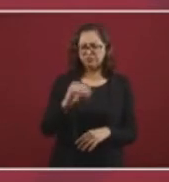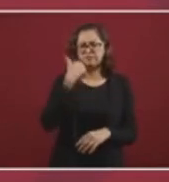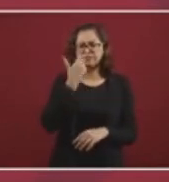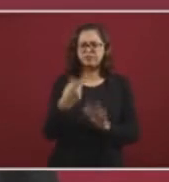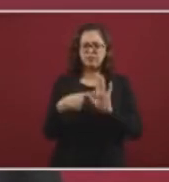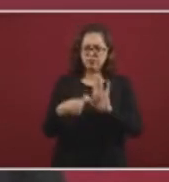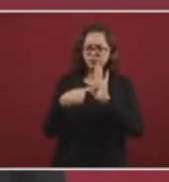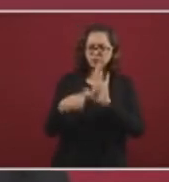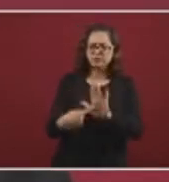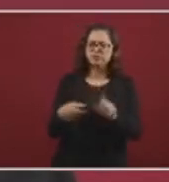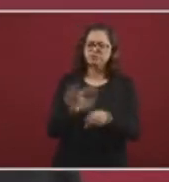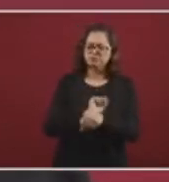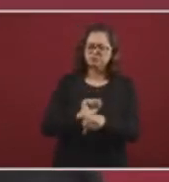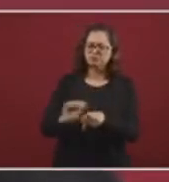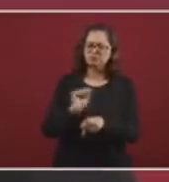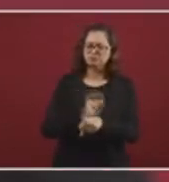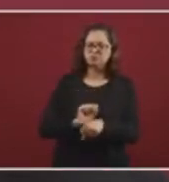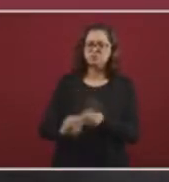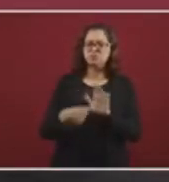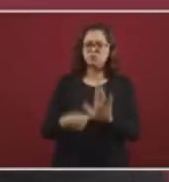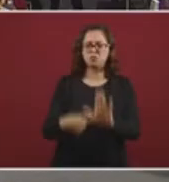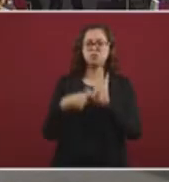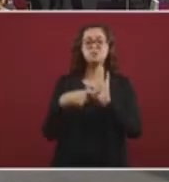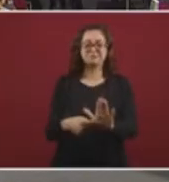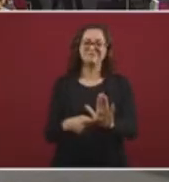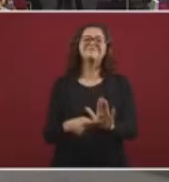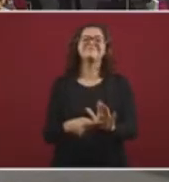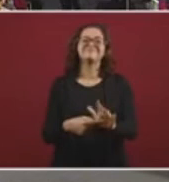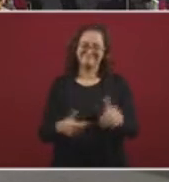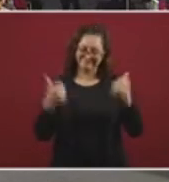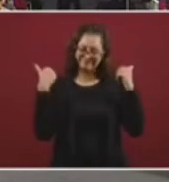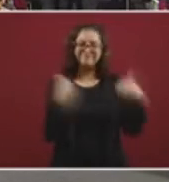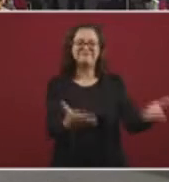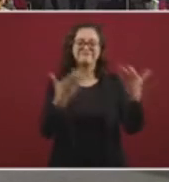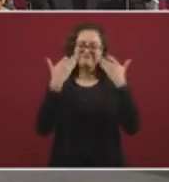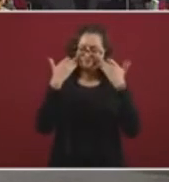suave, suave, suave, tengan para que aprendan.